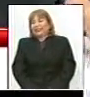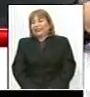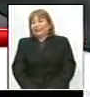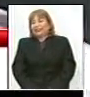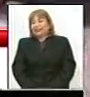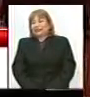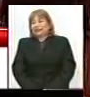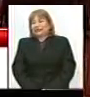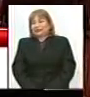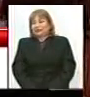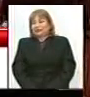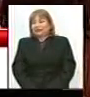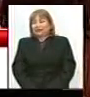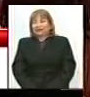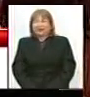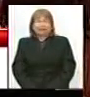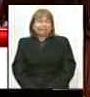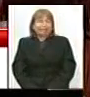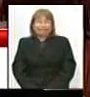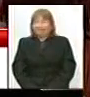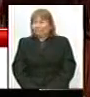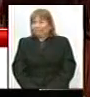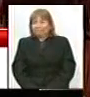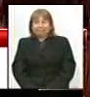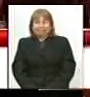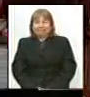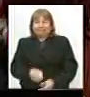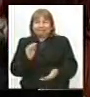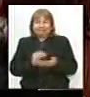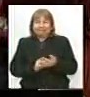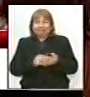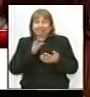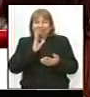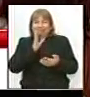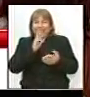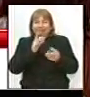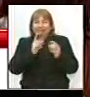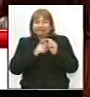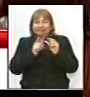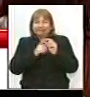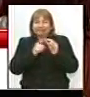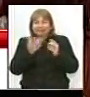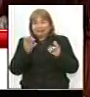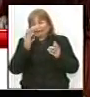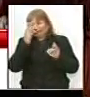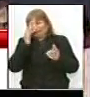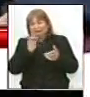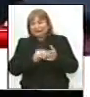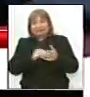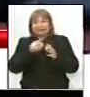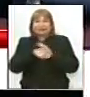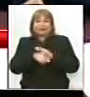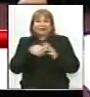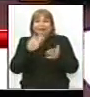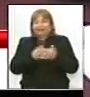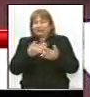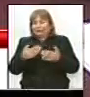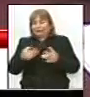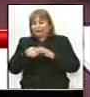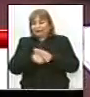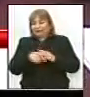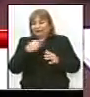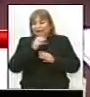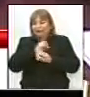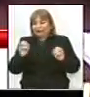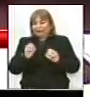una vez más la retórica del congresista mulder no jugando con las palabras acá señor presidente el asunto de fondo es que sobre los asuntos de fondos no han